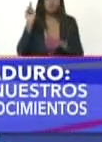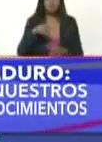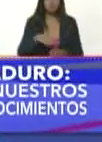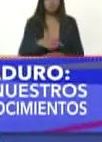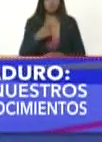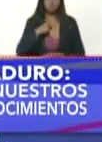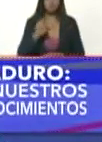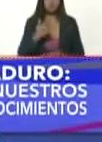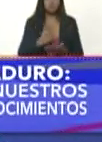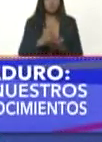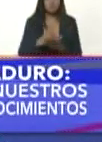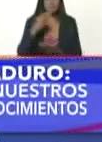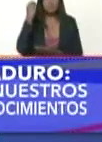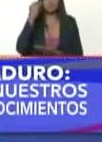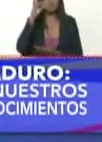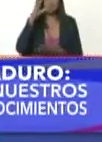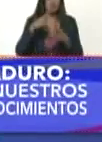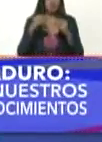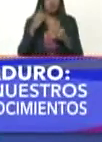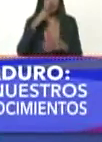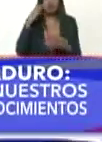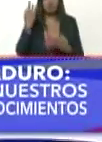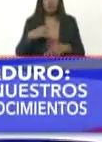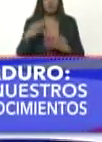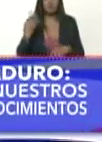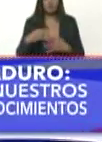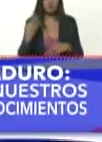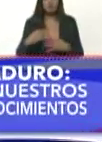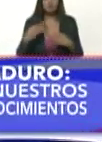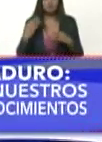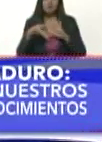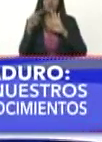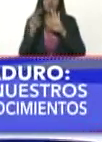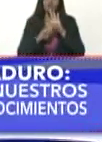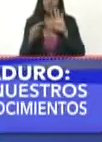Yo siempre creo que todo oficial, todo soldado,